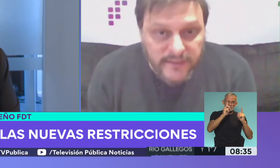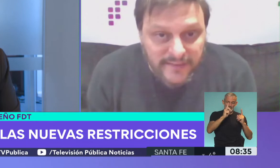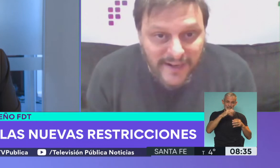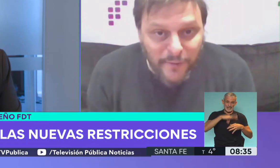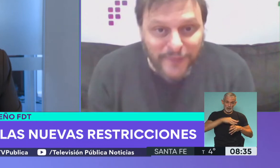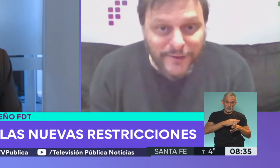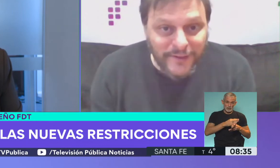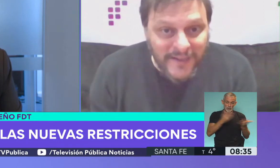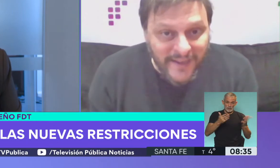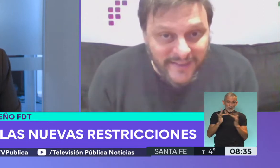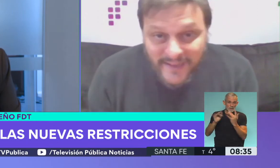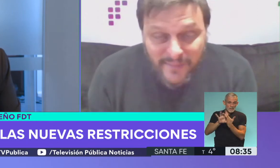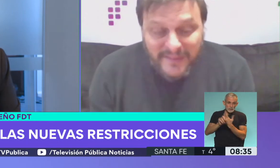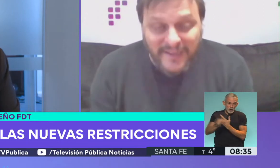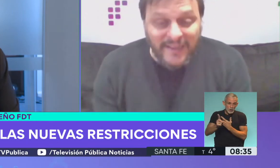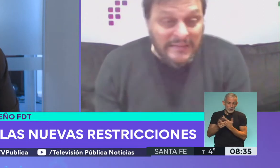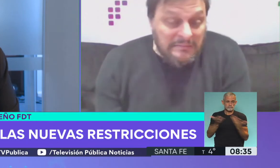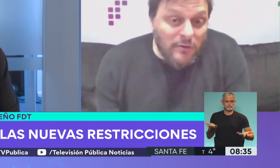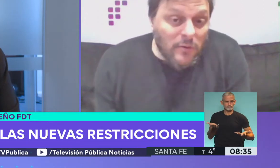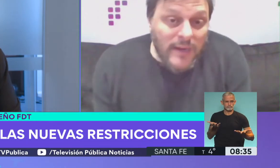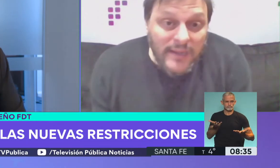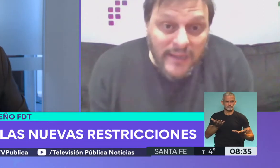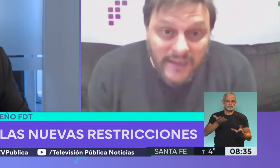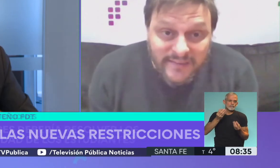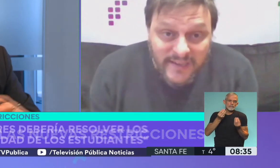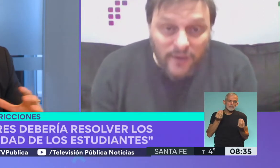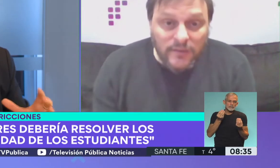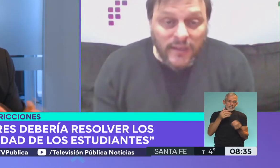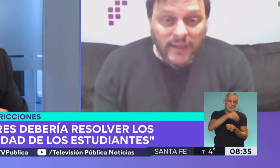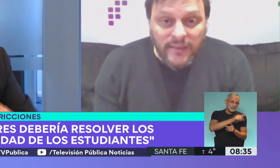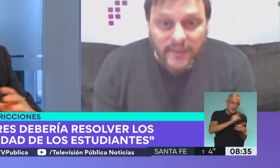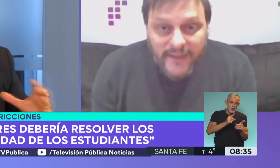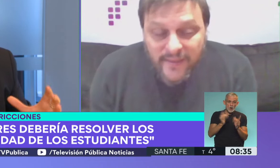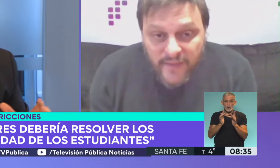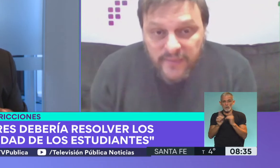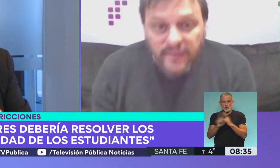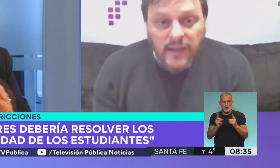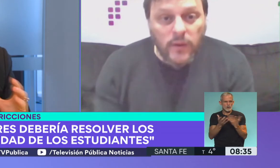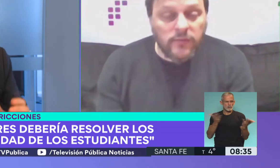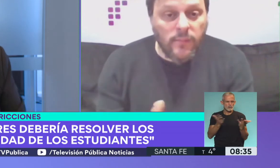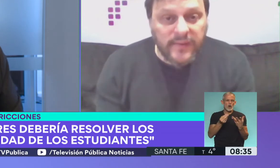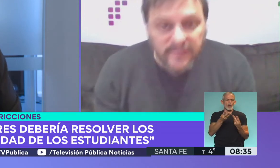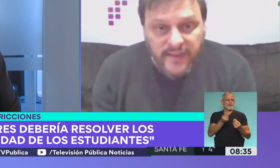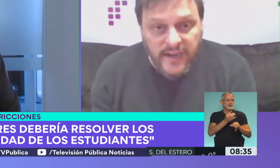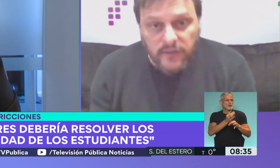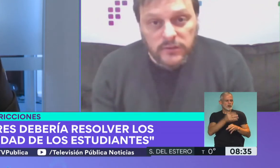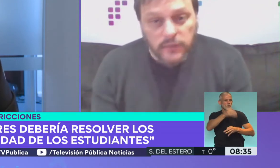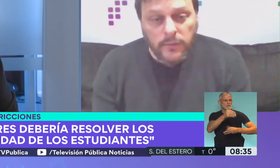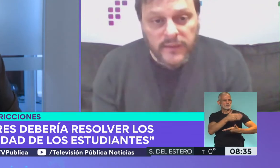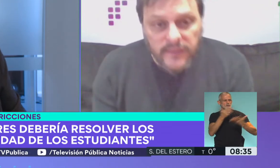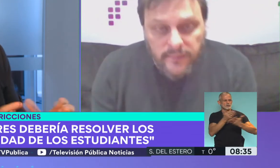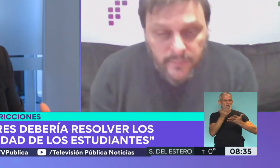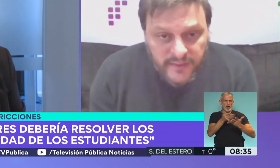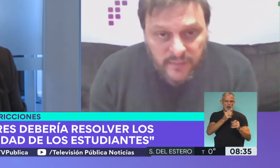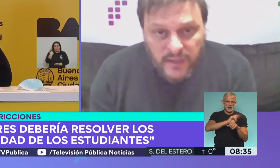tampoco se garantiza la educación telemática, con lo cual hicieron de la defensa de la educación presencial en el